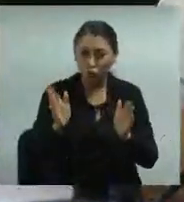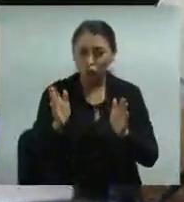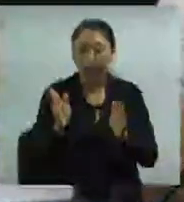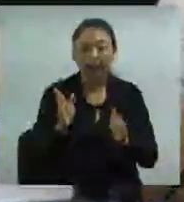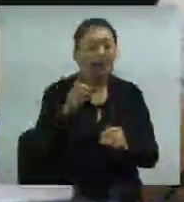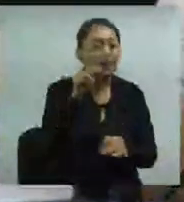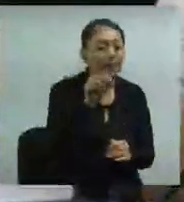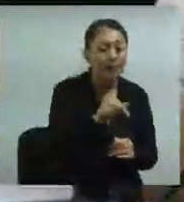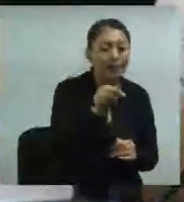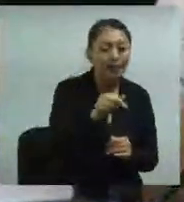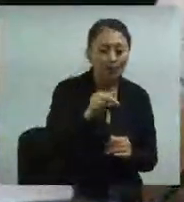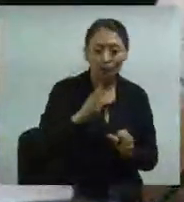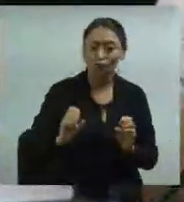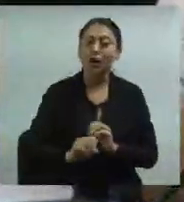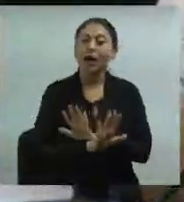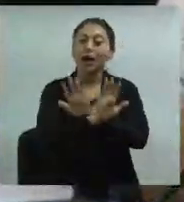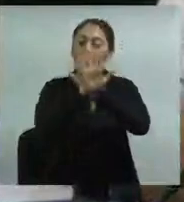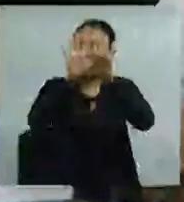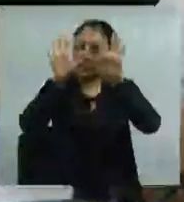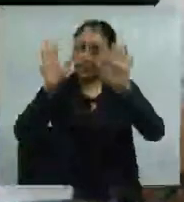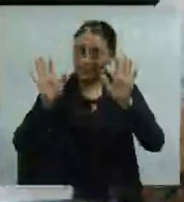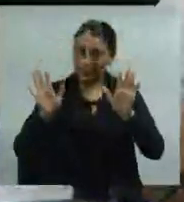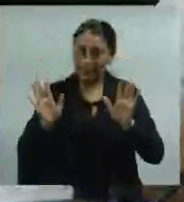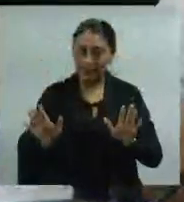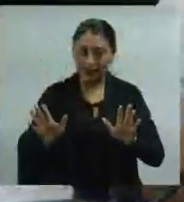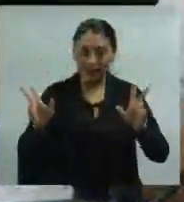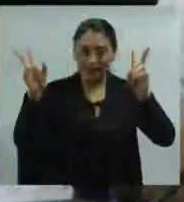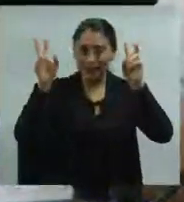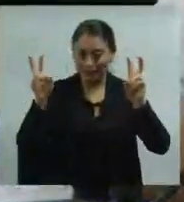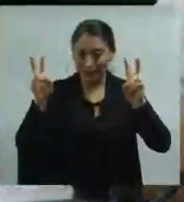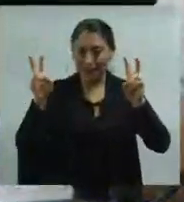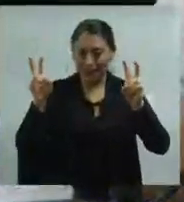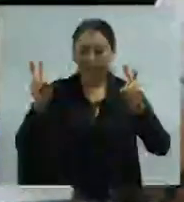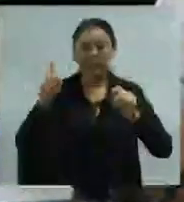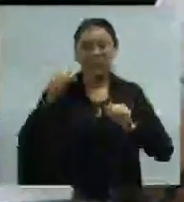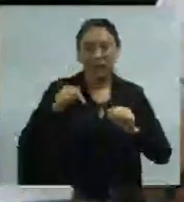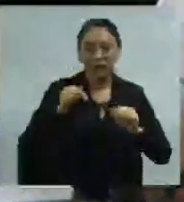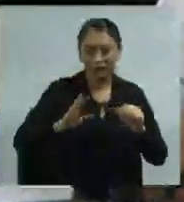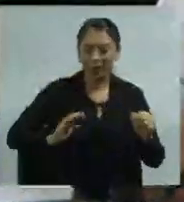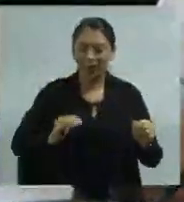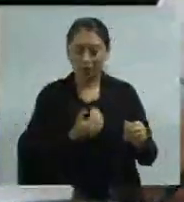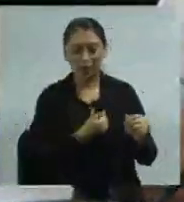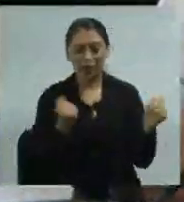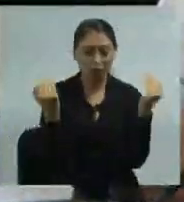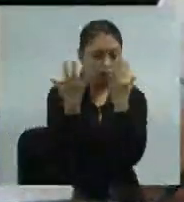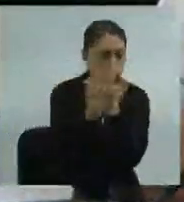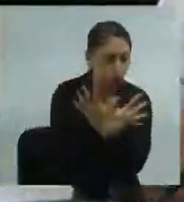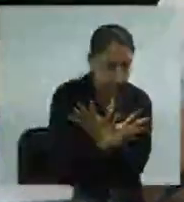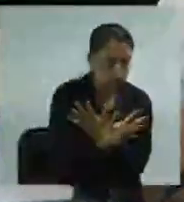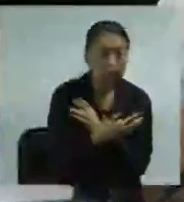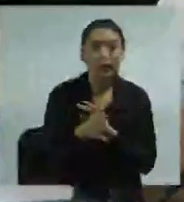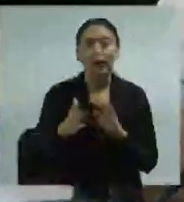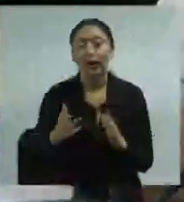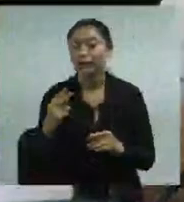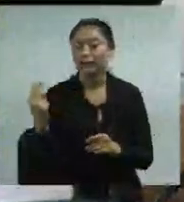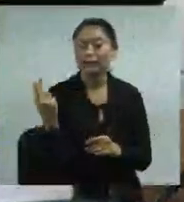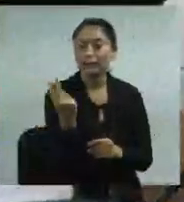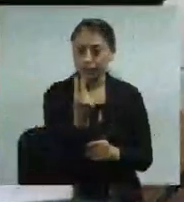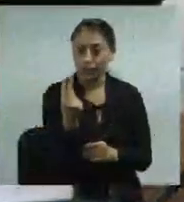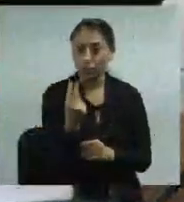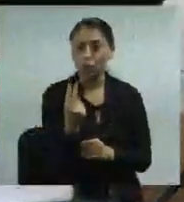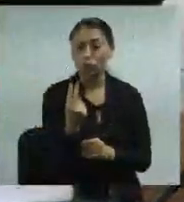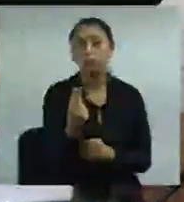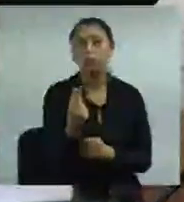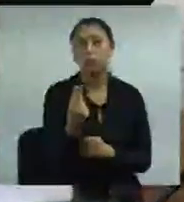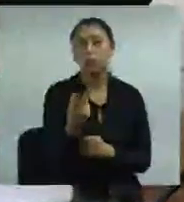sean ellos los que aclaren esa parte de la confusión que creo que está teniendo el Congreso de la República. Y en segundo, creo que sí se